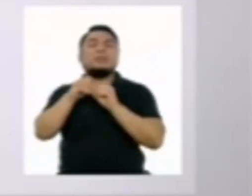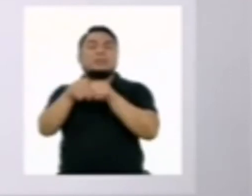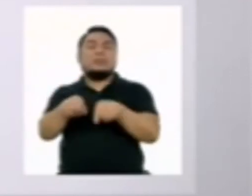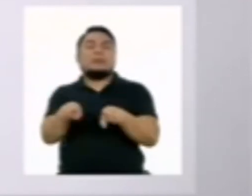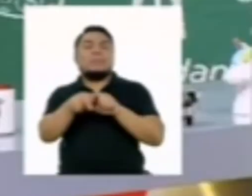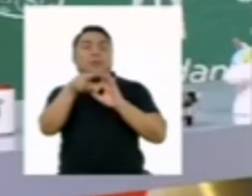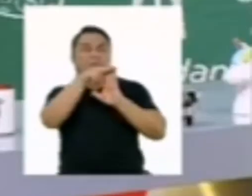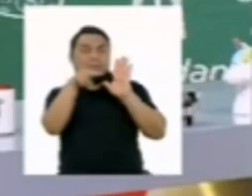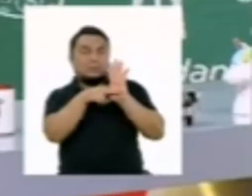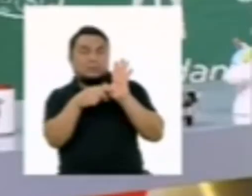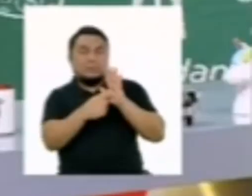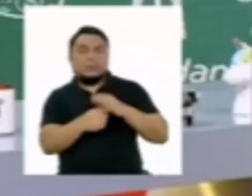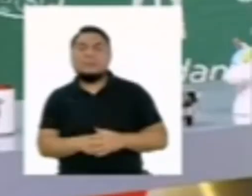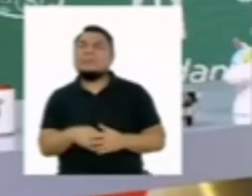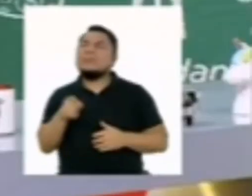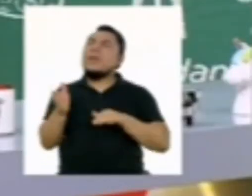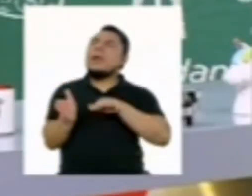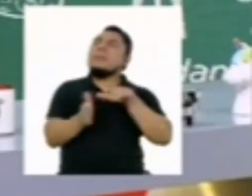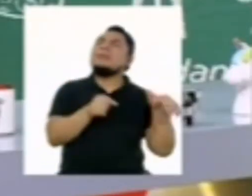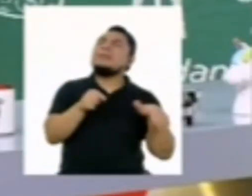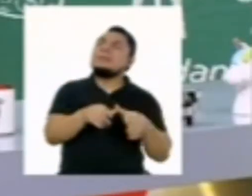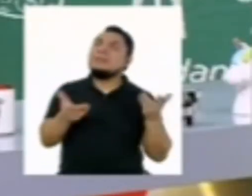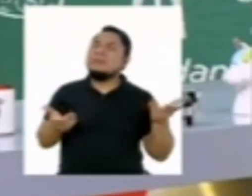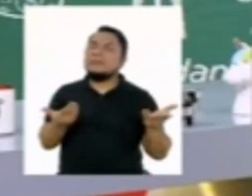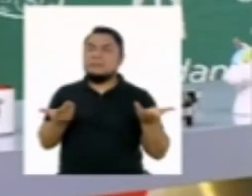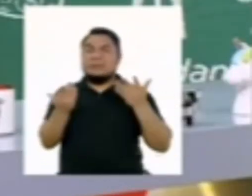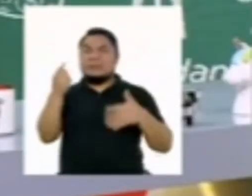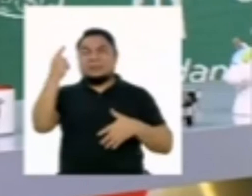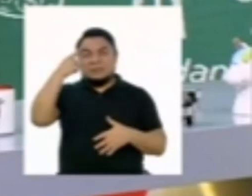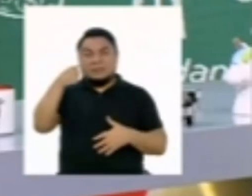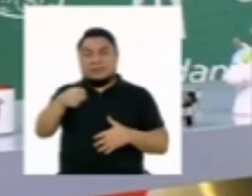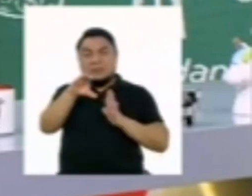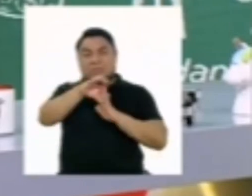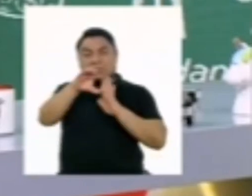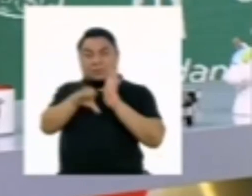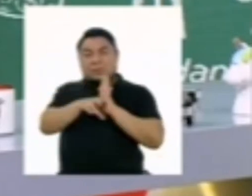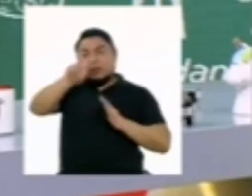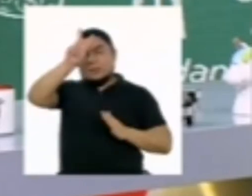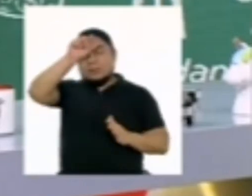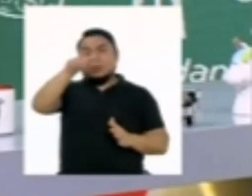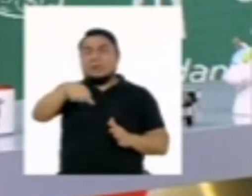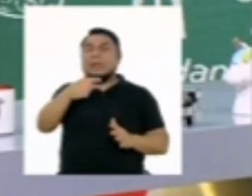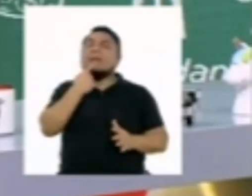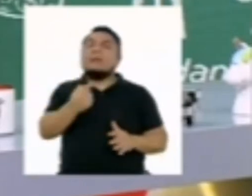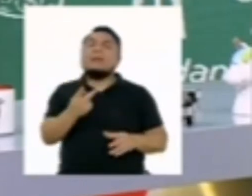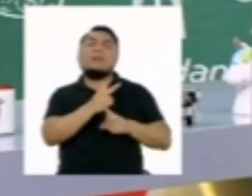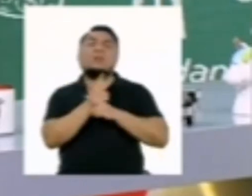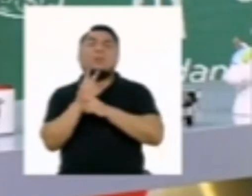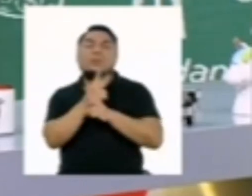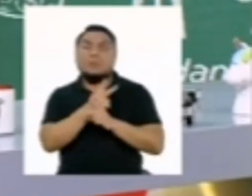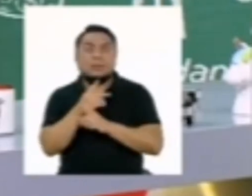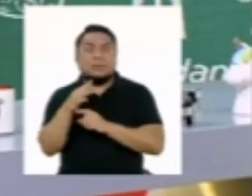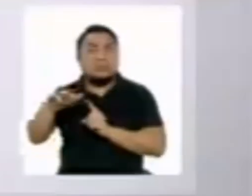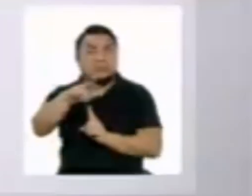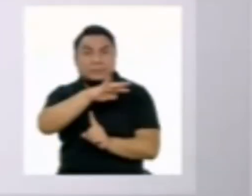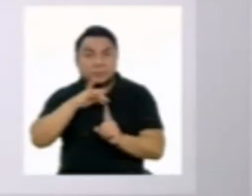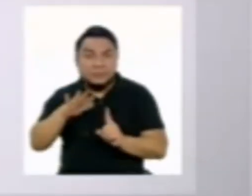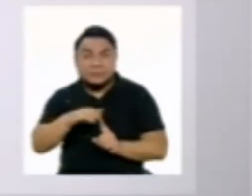a través de normas. Y aparte de eso, supongo que la Constitución del Perú menciona el cuidado del